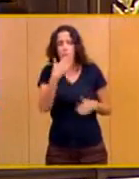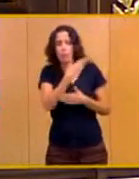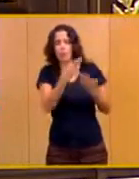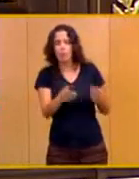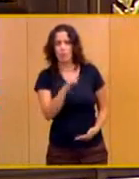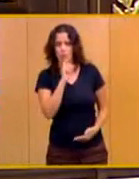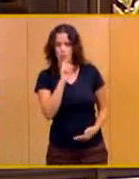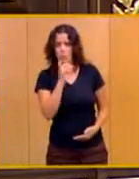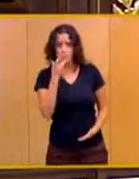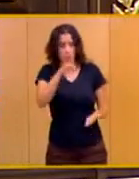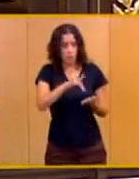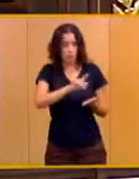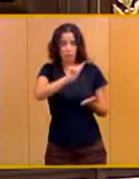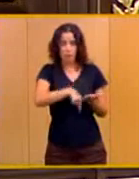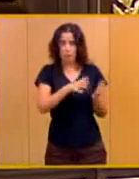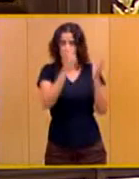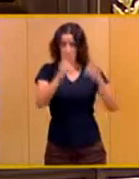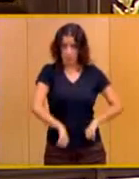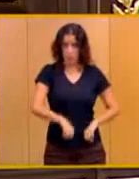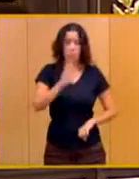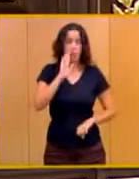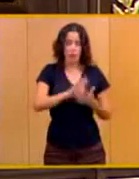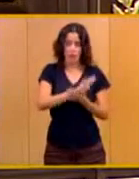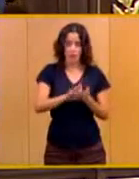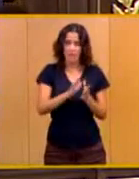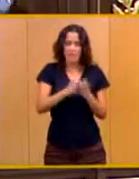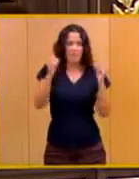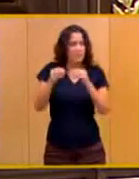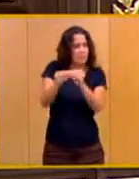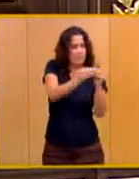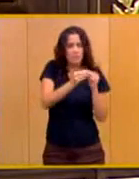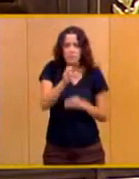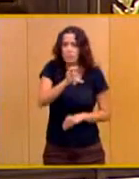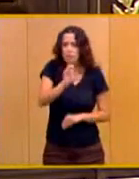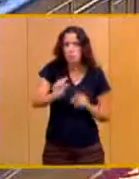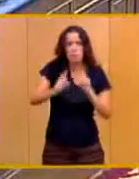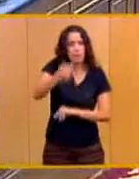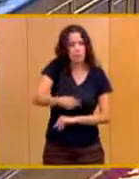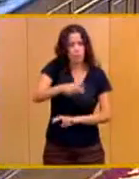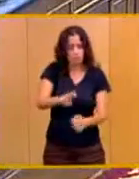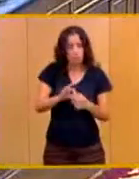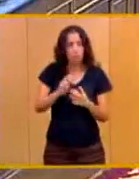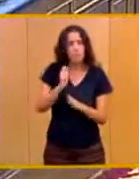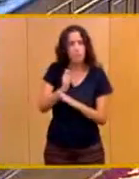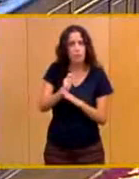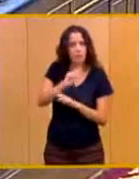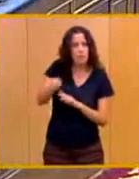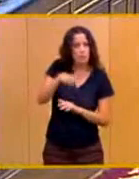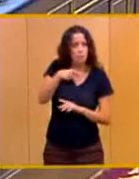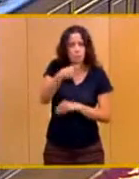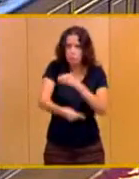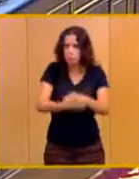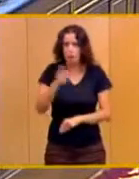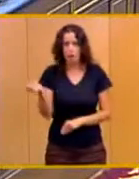pacto? Como le dije antes, el consenso de Estado más importante que tenemos sobre las pensiones, y lo liquida